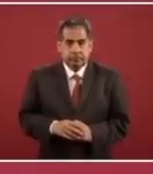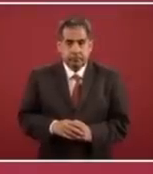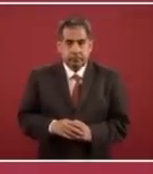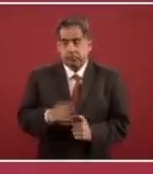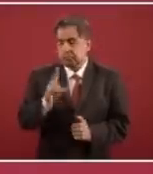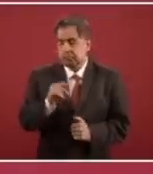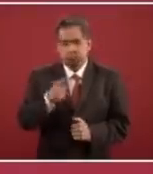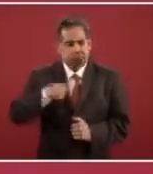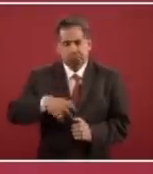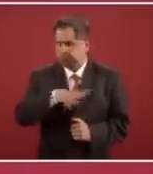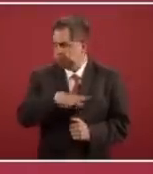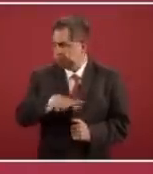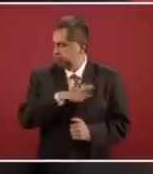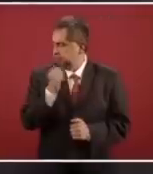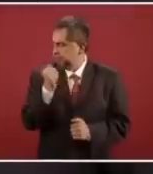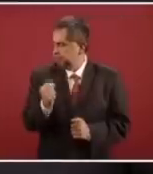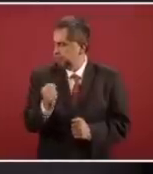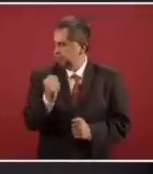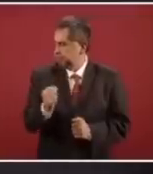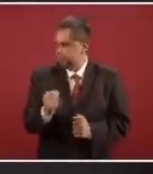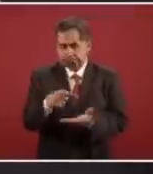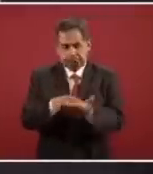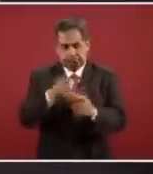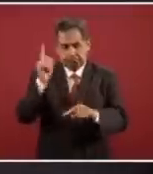Y no cedimos.